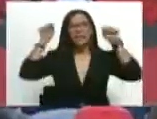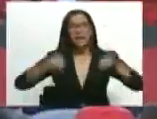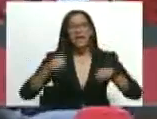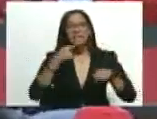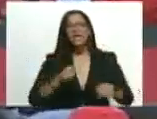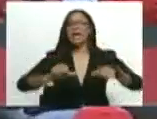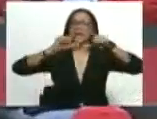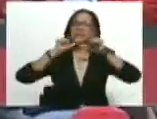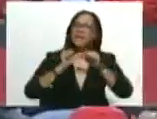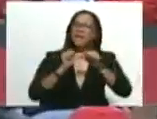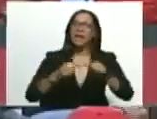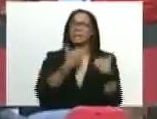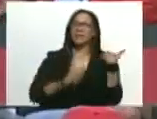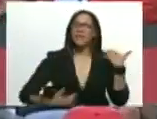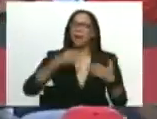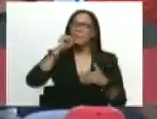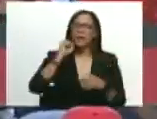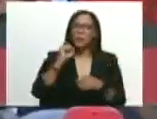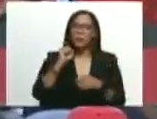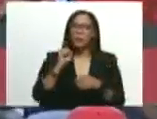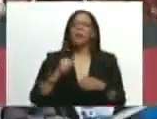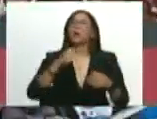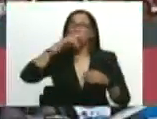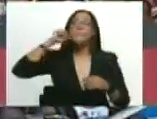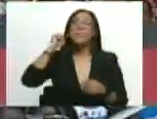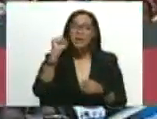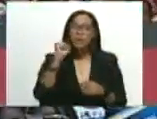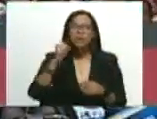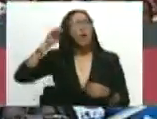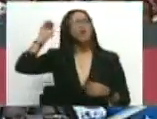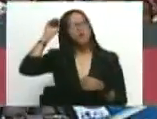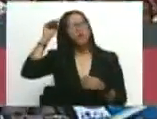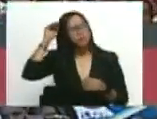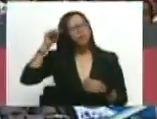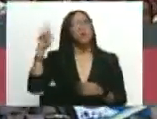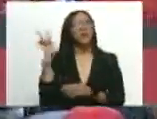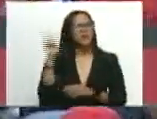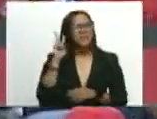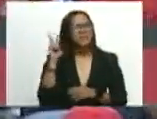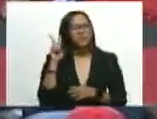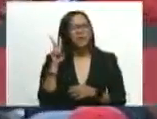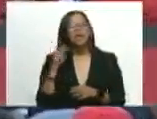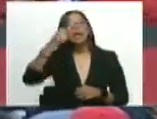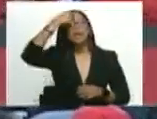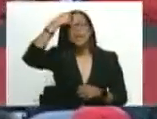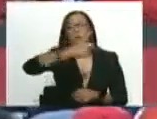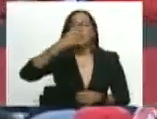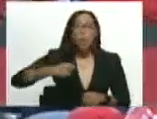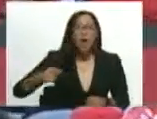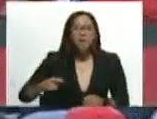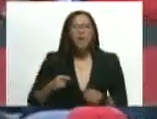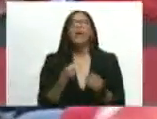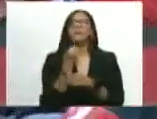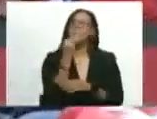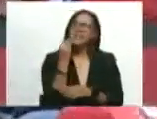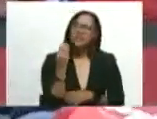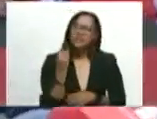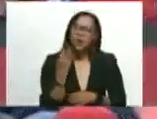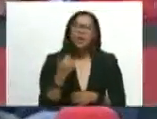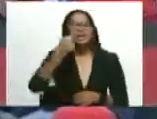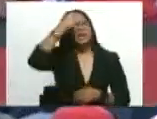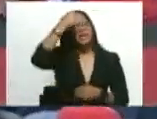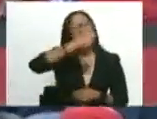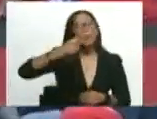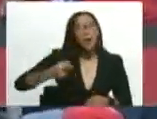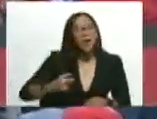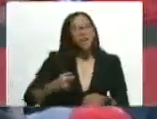seguirá el presidente Nicolás maduro con maduro futuro para Venezuela y el pueblo en Miraflores y el